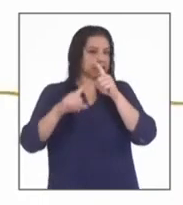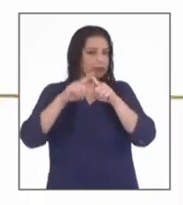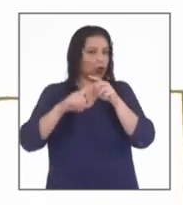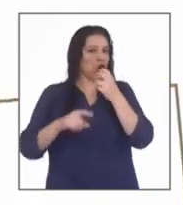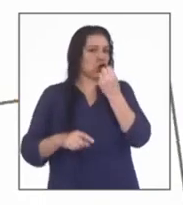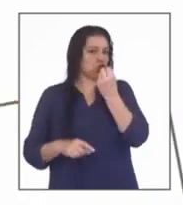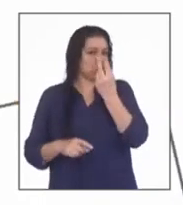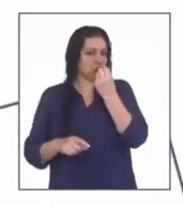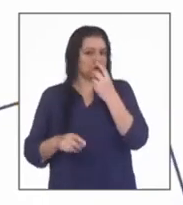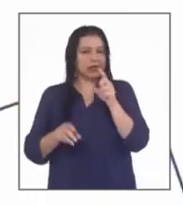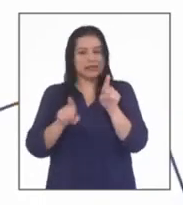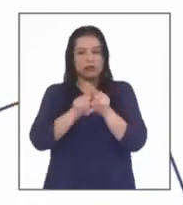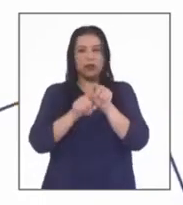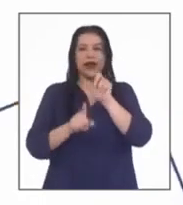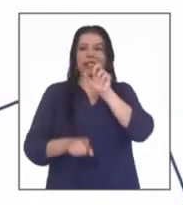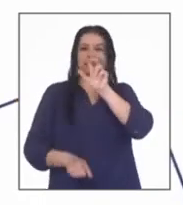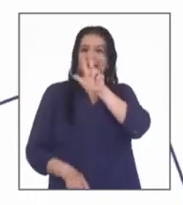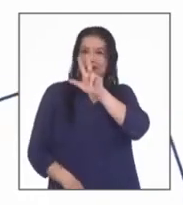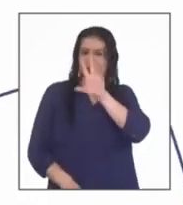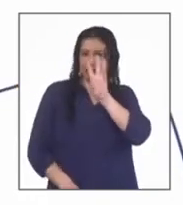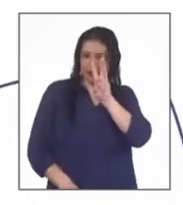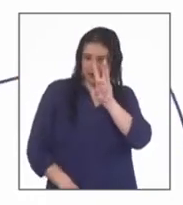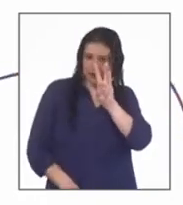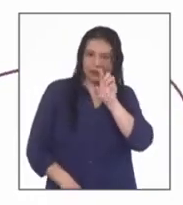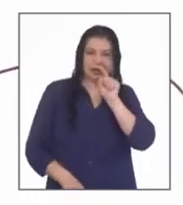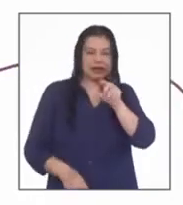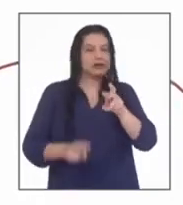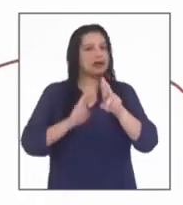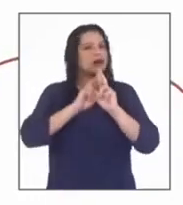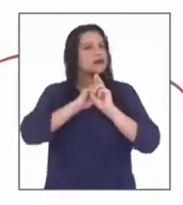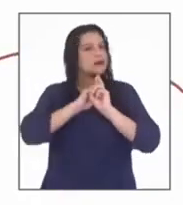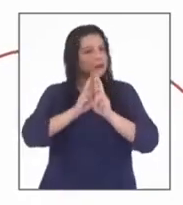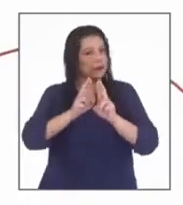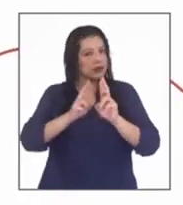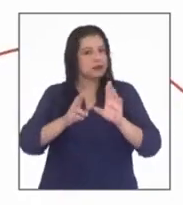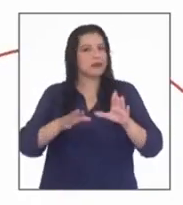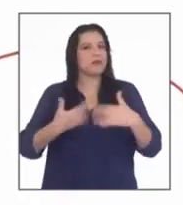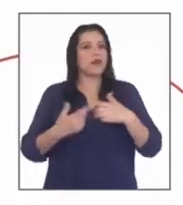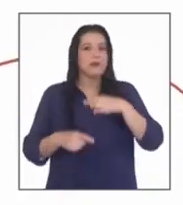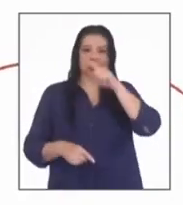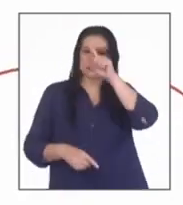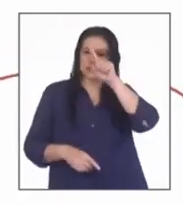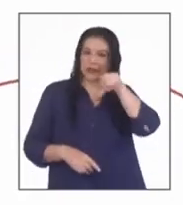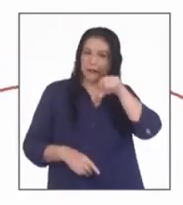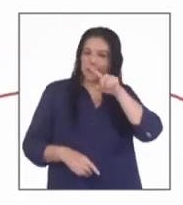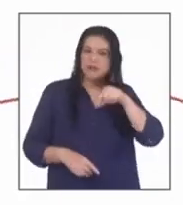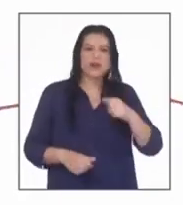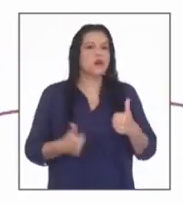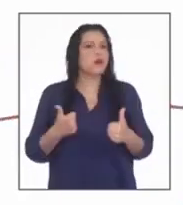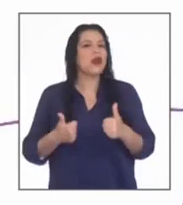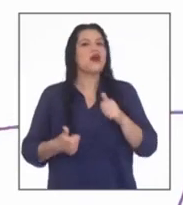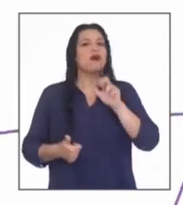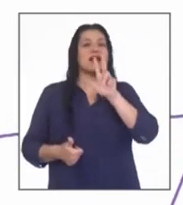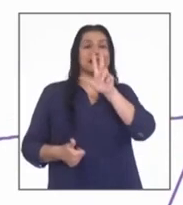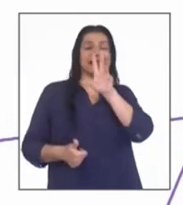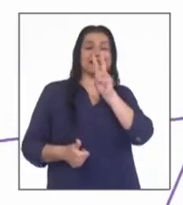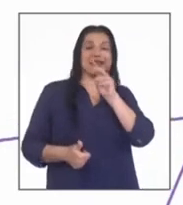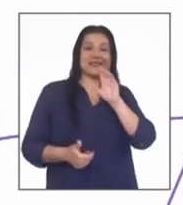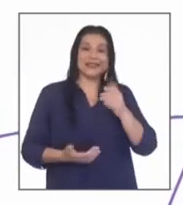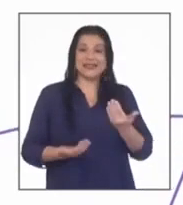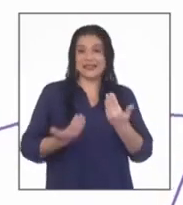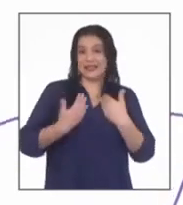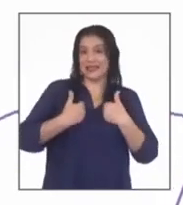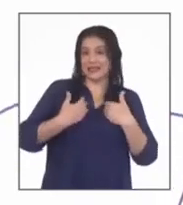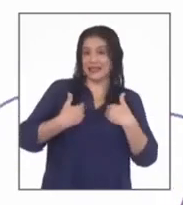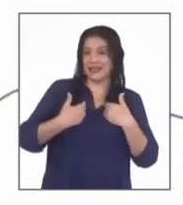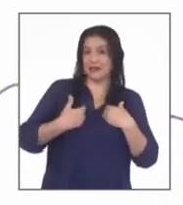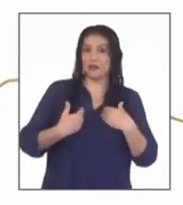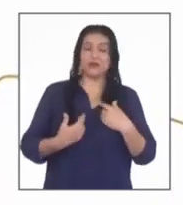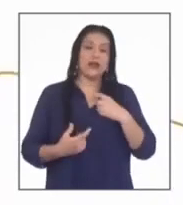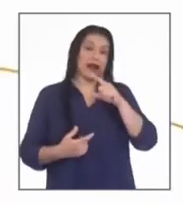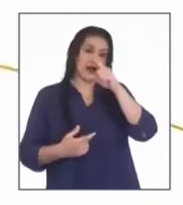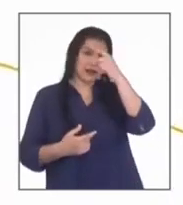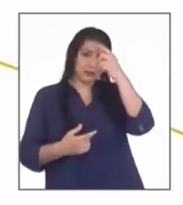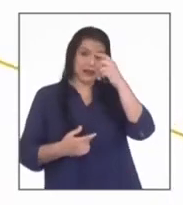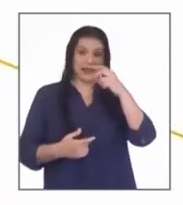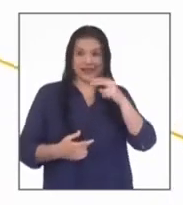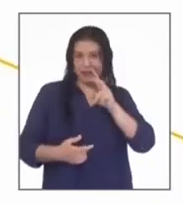o sea 36. Y este resultado podemos simplificarlo con el 36 que tenemos en el